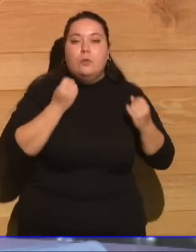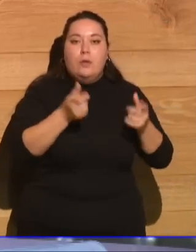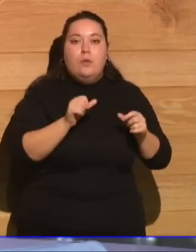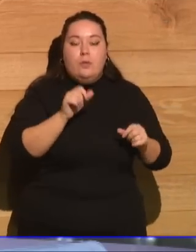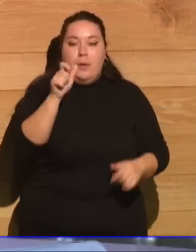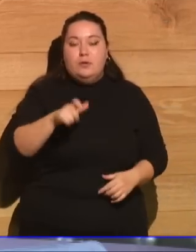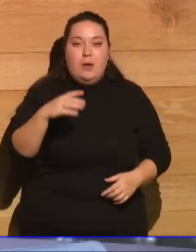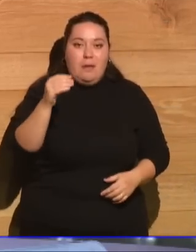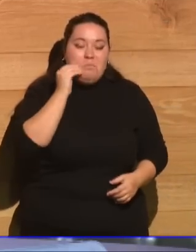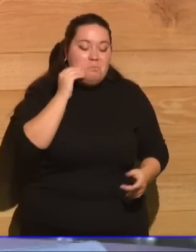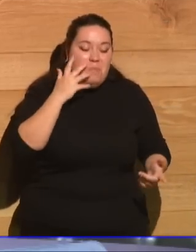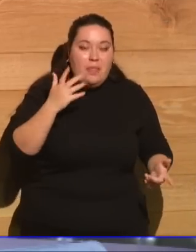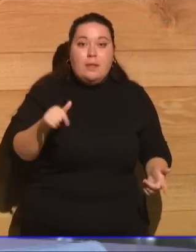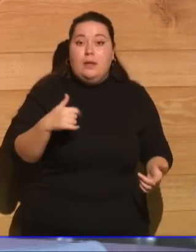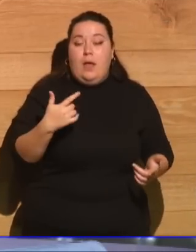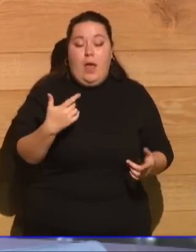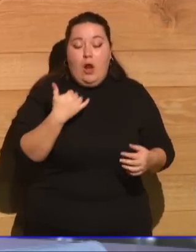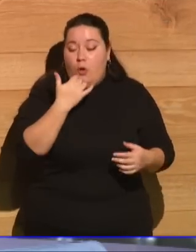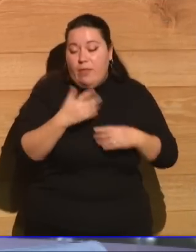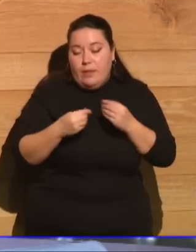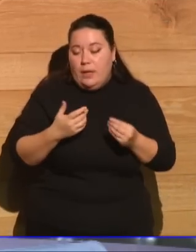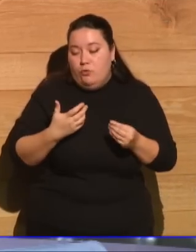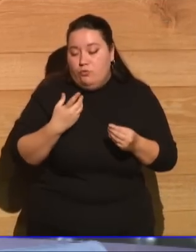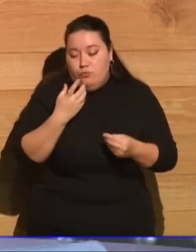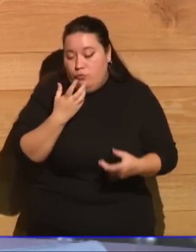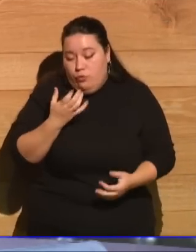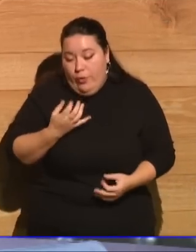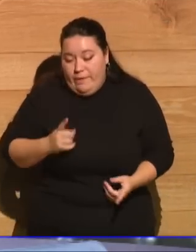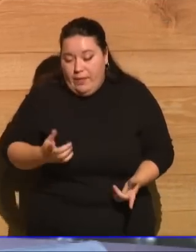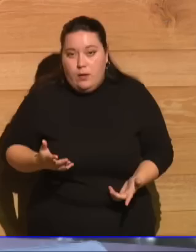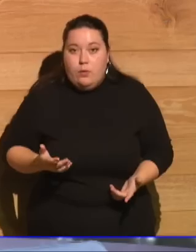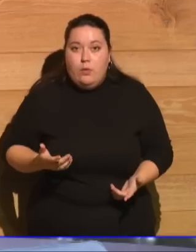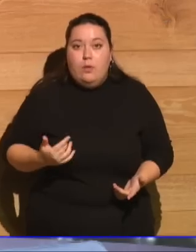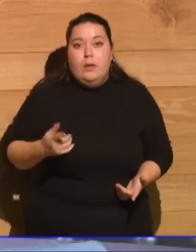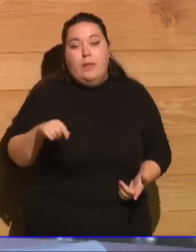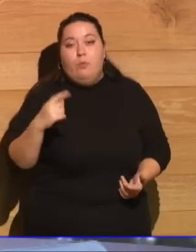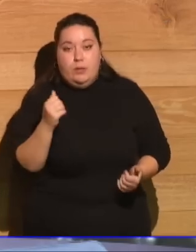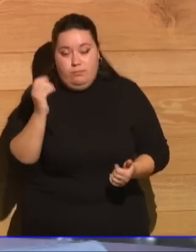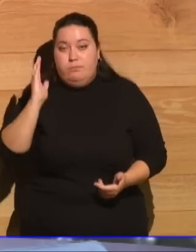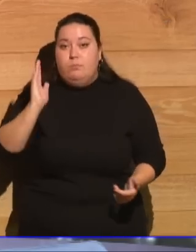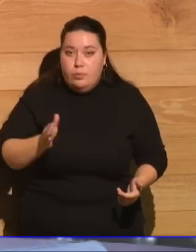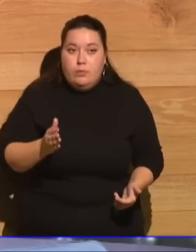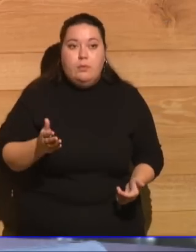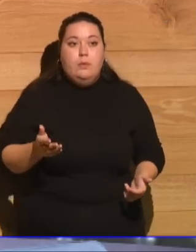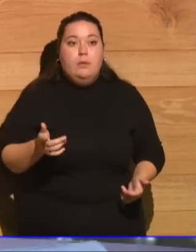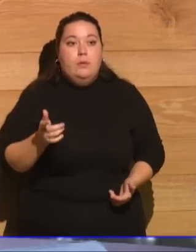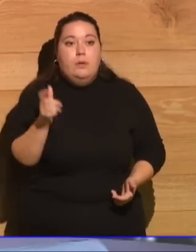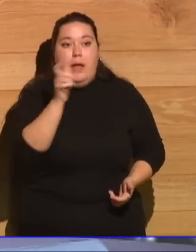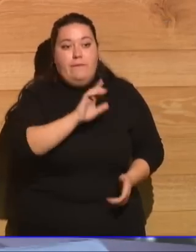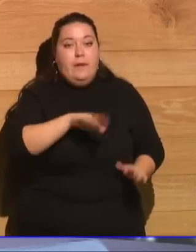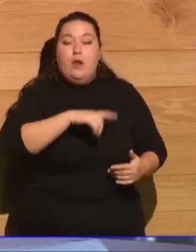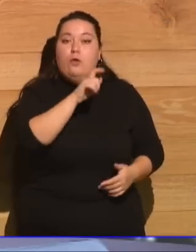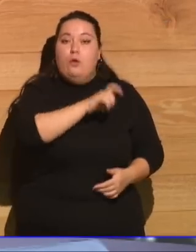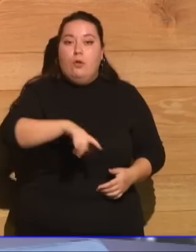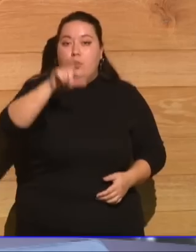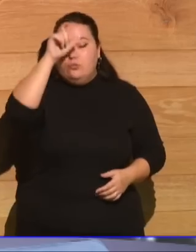un imbécil que hace lo que no debe hacer y paga por ello, y no la historia de alguien que vaya por Dios. Los turcos le hacen la vida imposible cuando